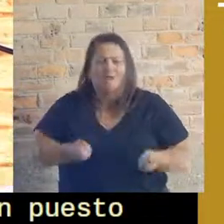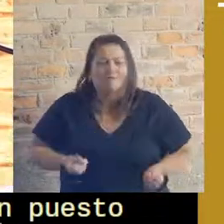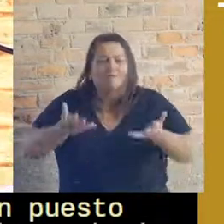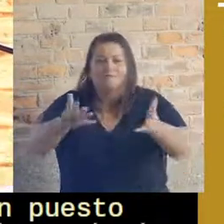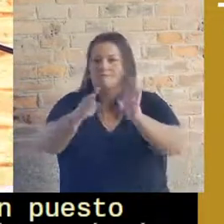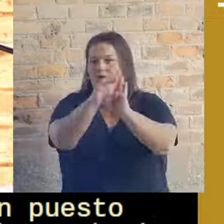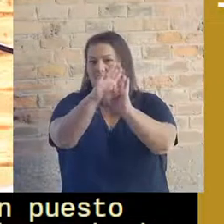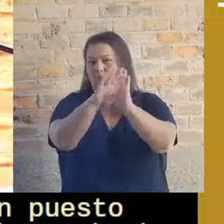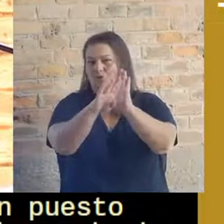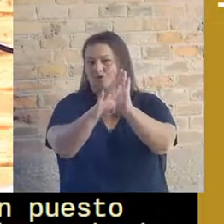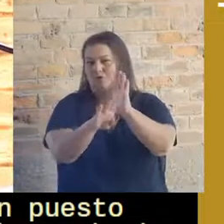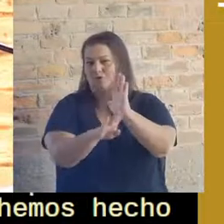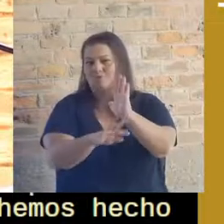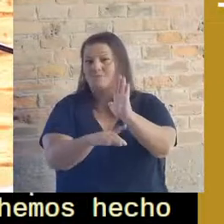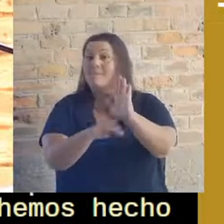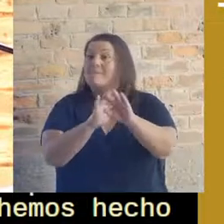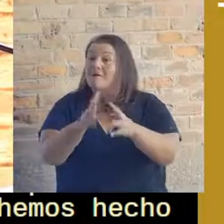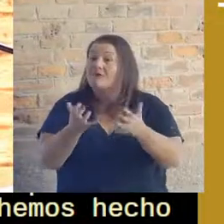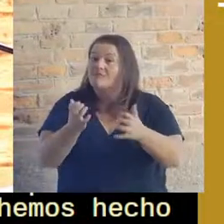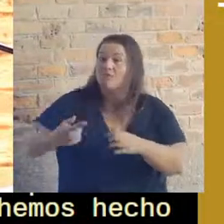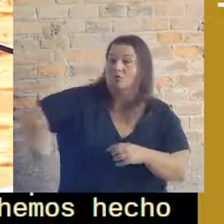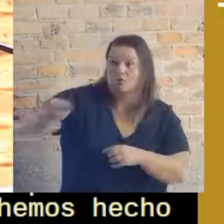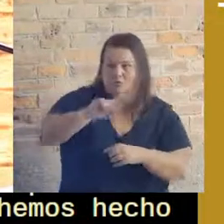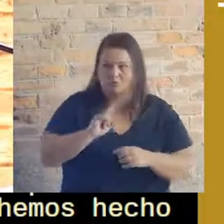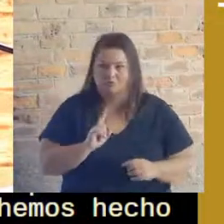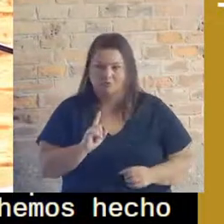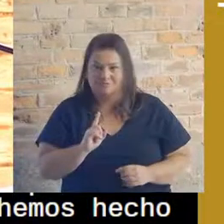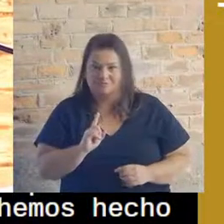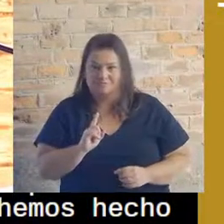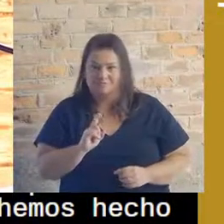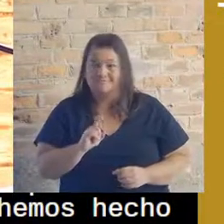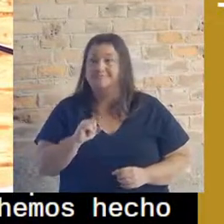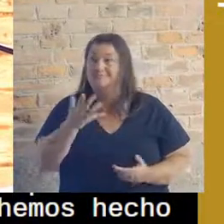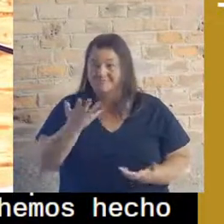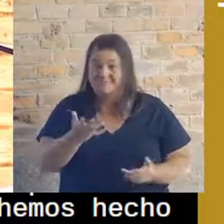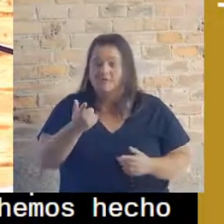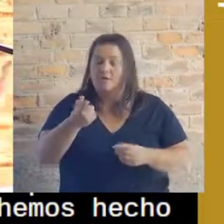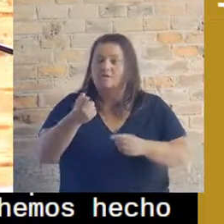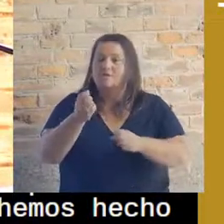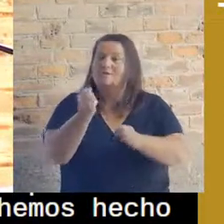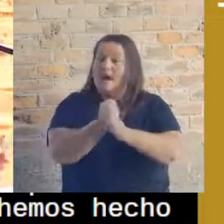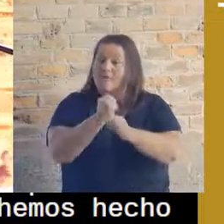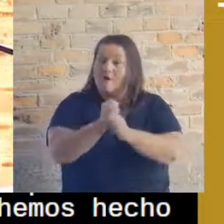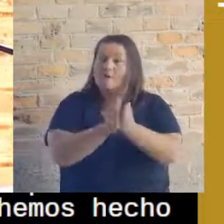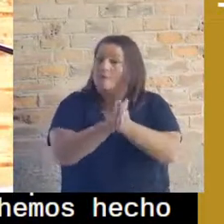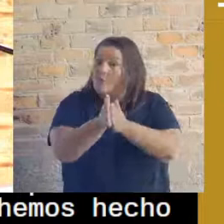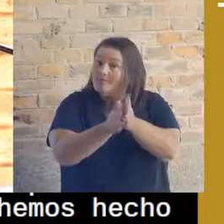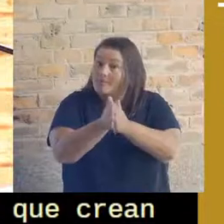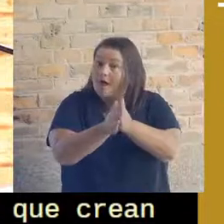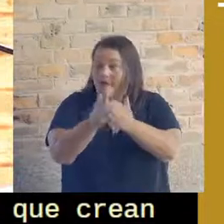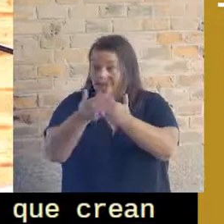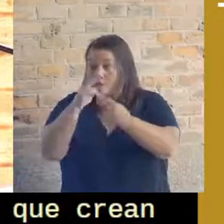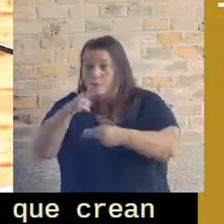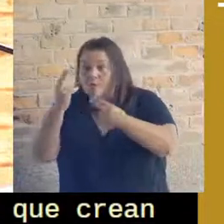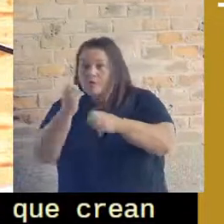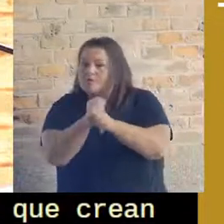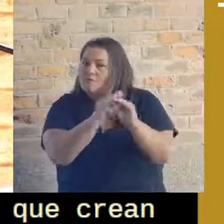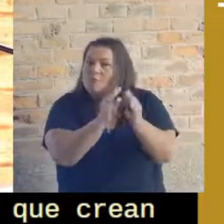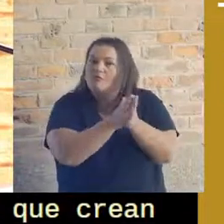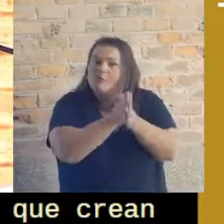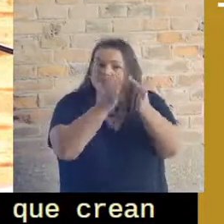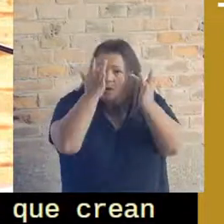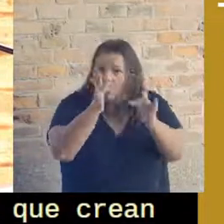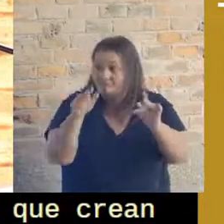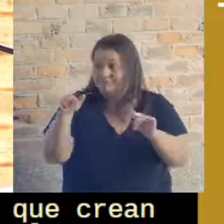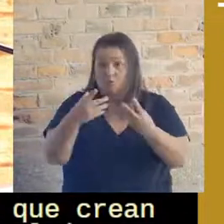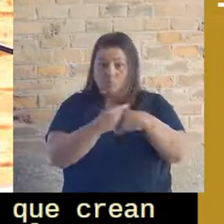hecho En beneficio de todos y esa labor que fomentan o que crean las administraciones públicas en concreto en